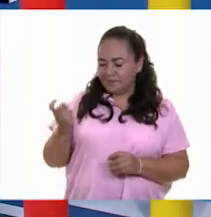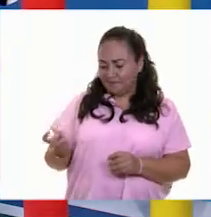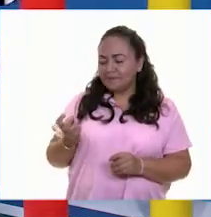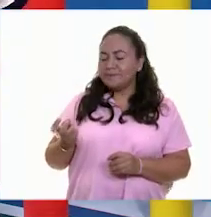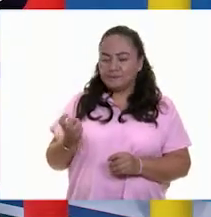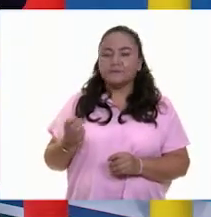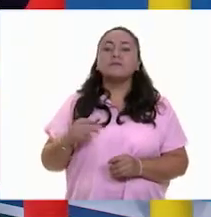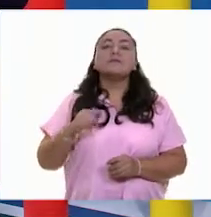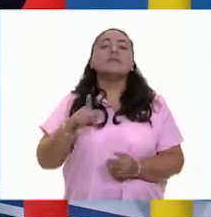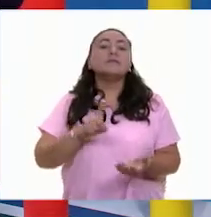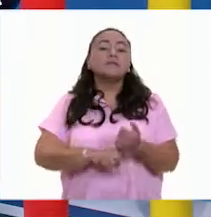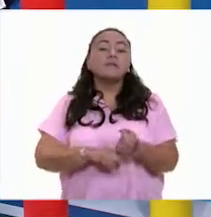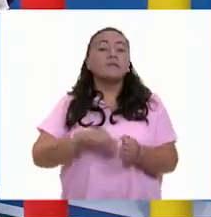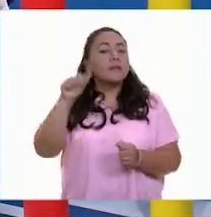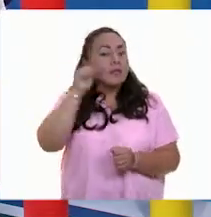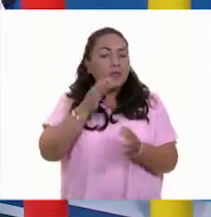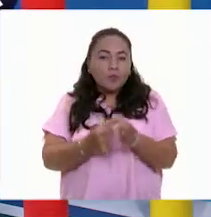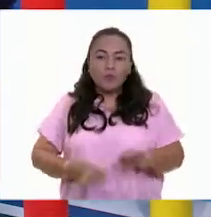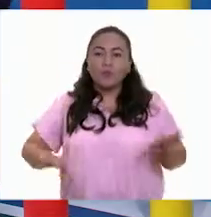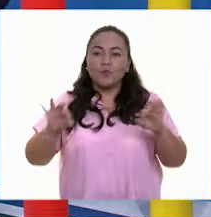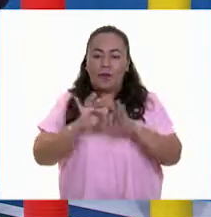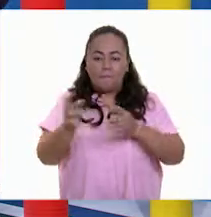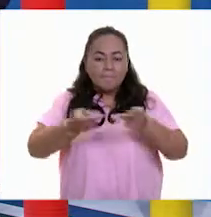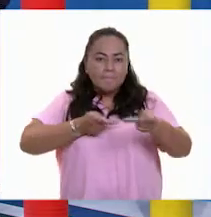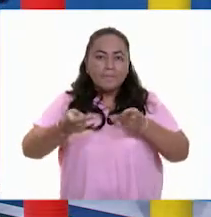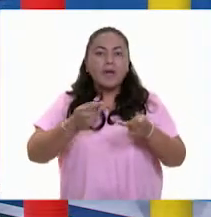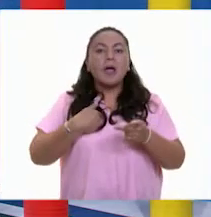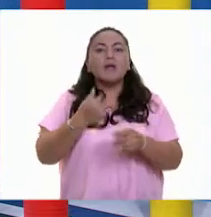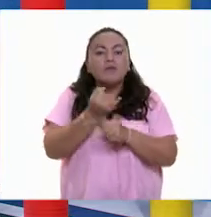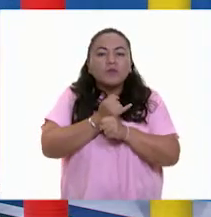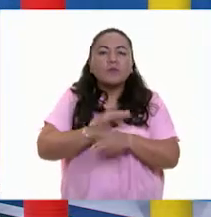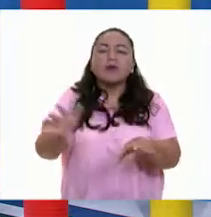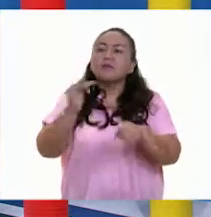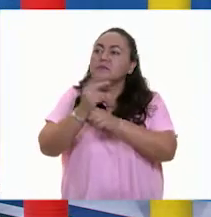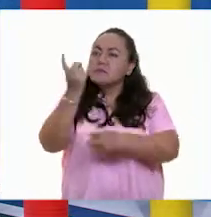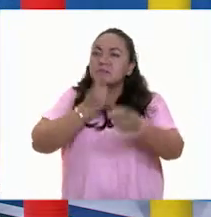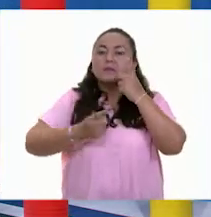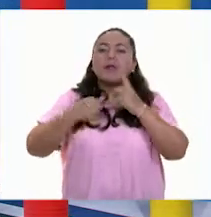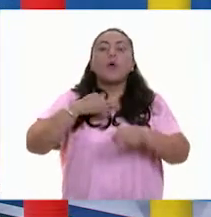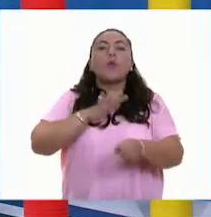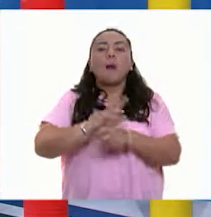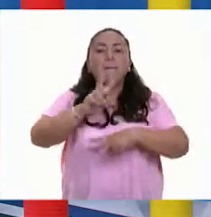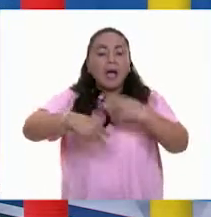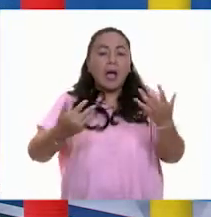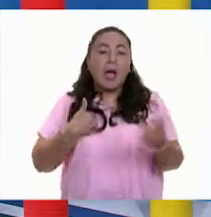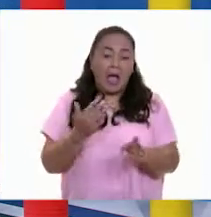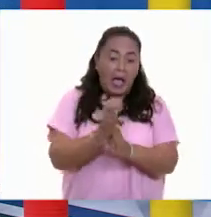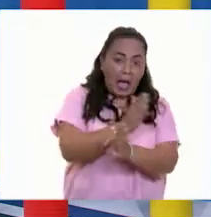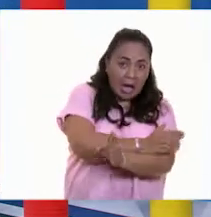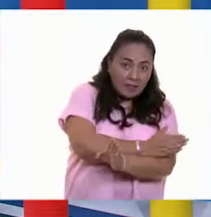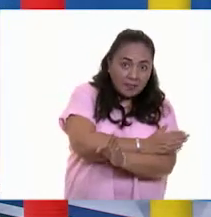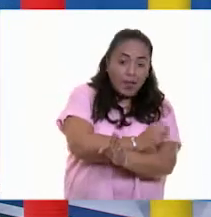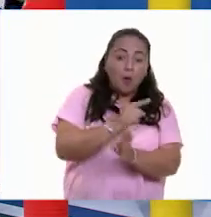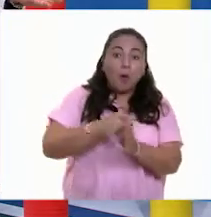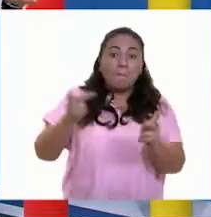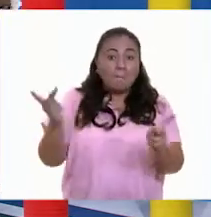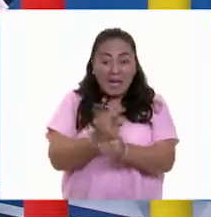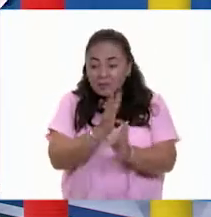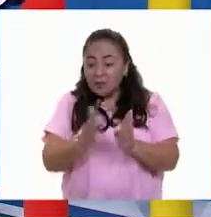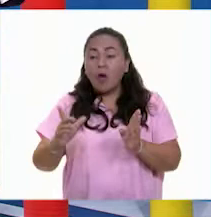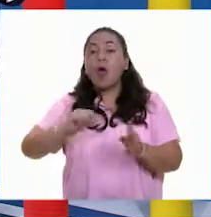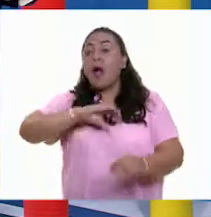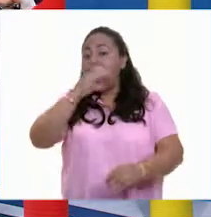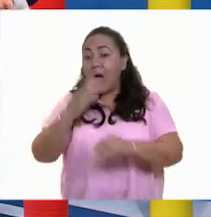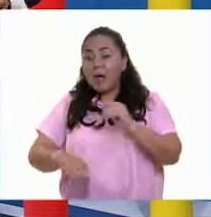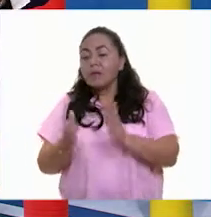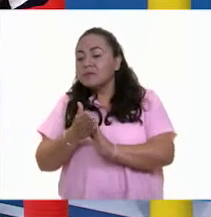es importante que siempre estemos preparados e informados de las acciones que tenemos que realizar antes, durante y después de un desastre,